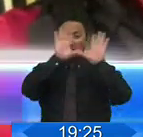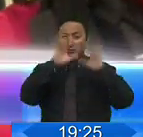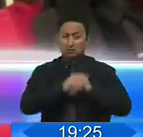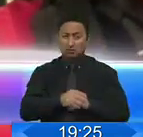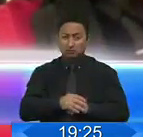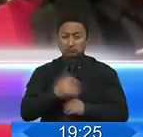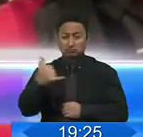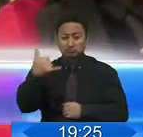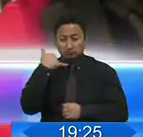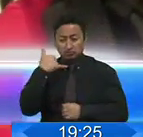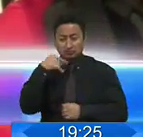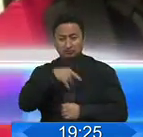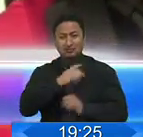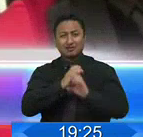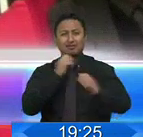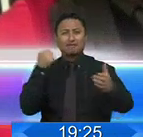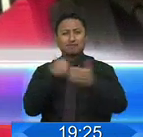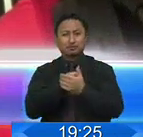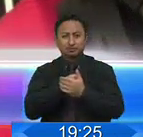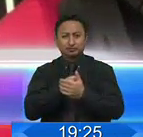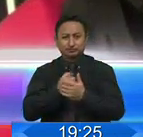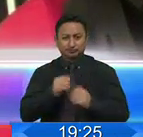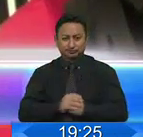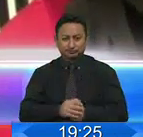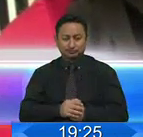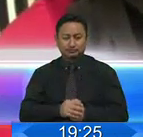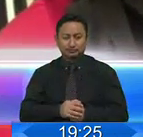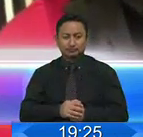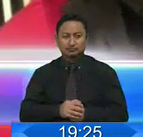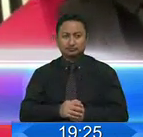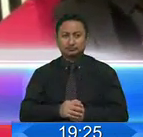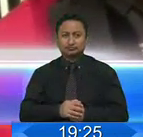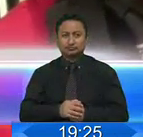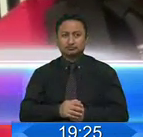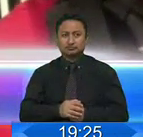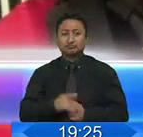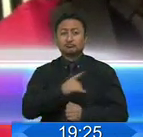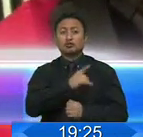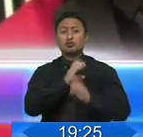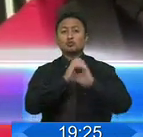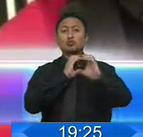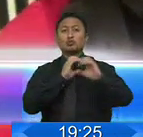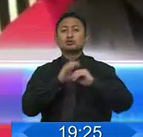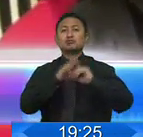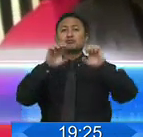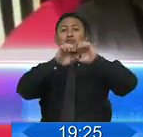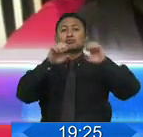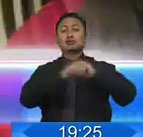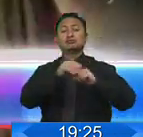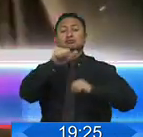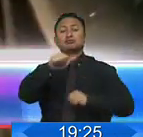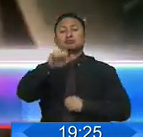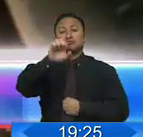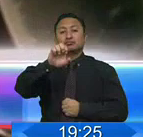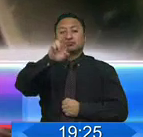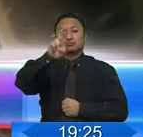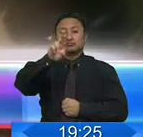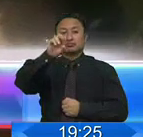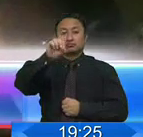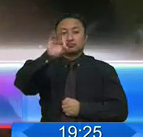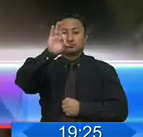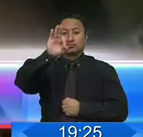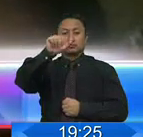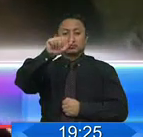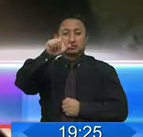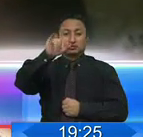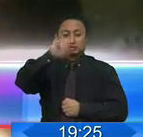tránsito donde ha estado involucrada un bus de la cooperativa Aerotaxi, pues la cual circulaba desde